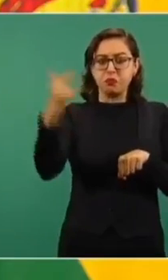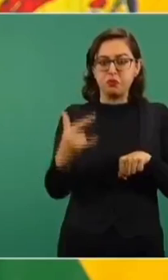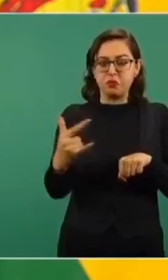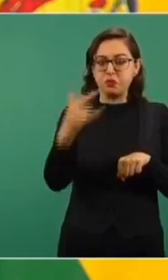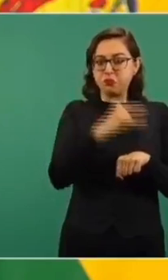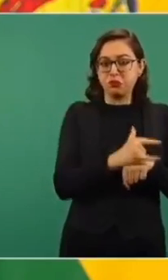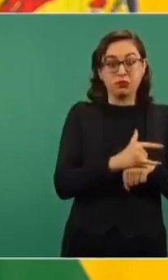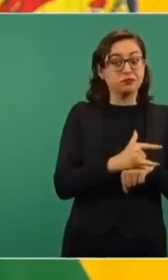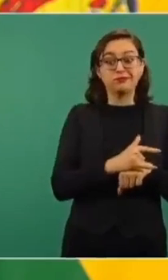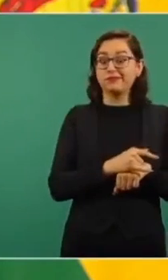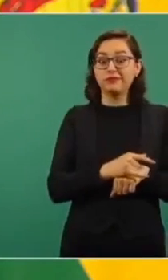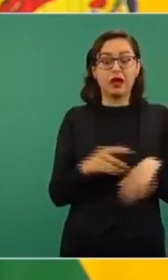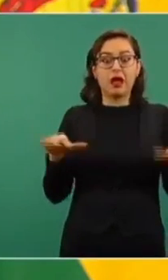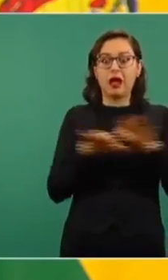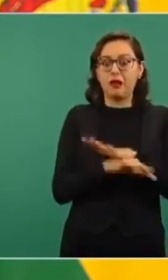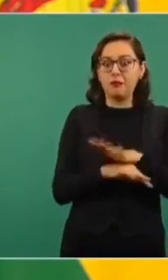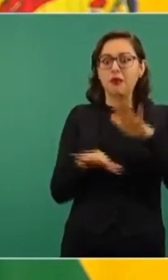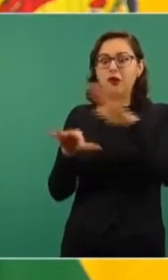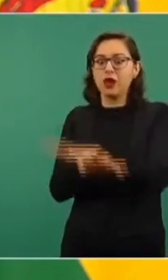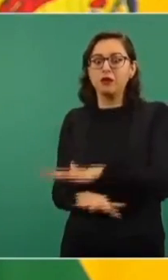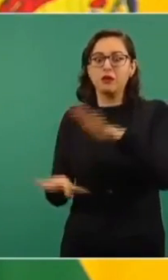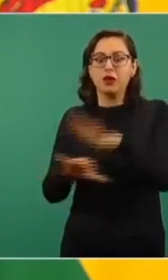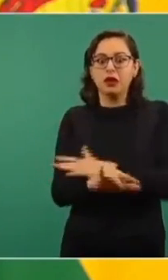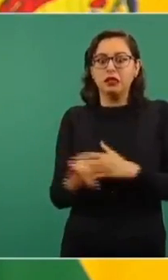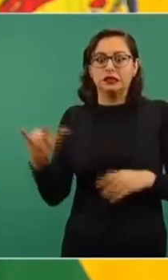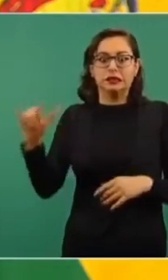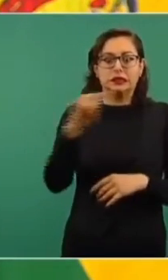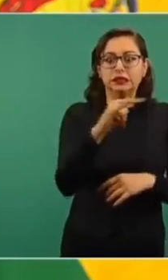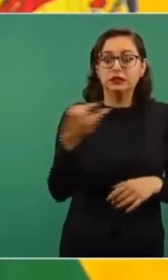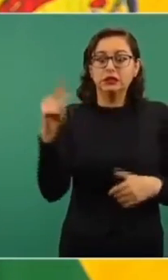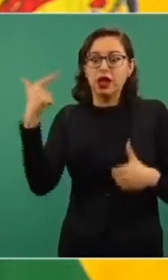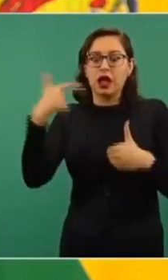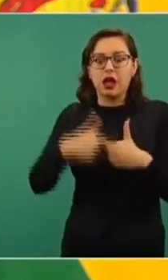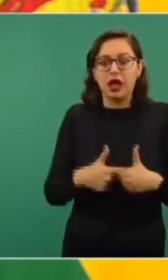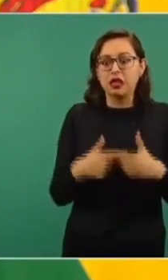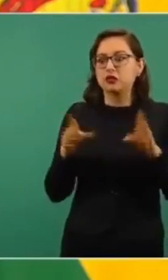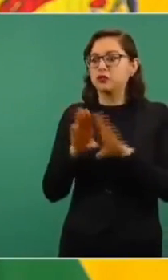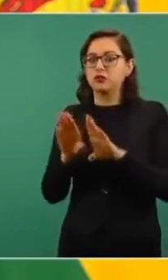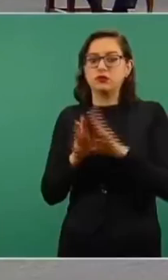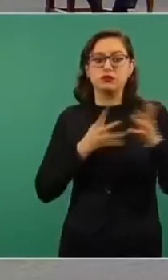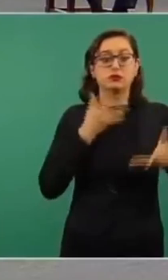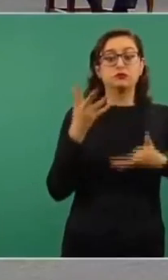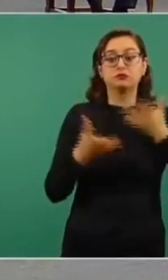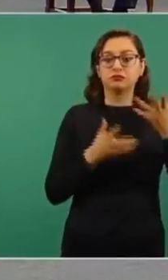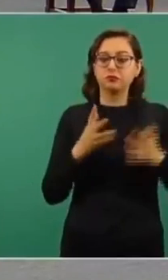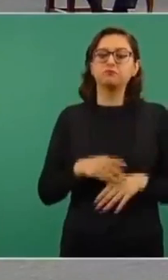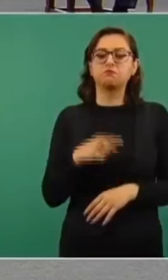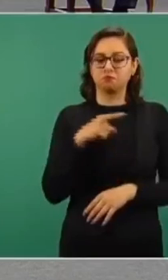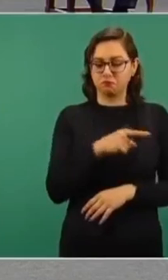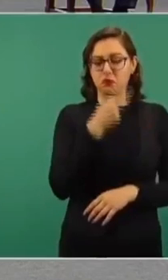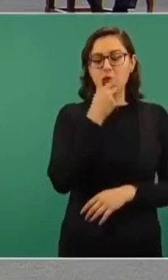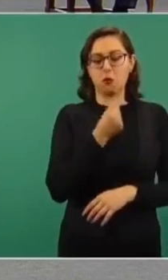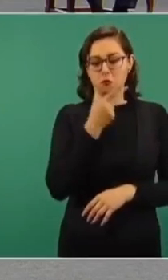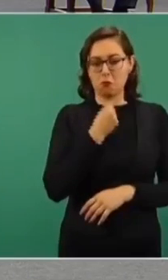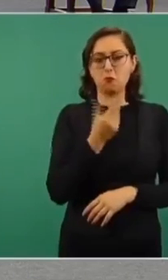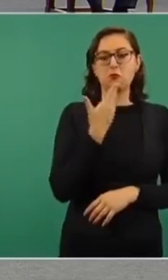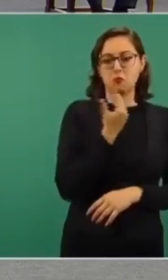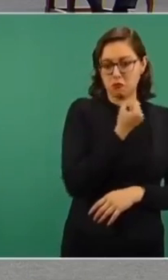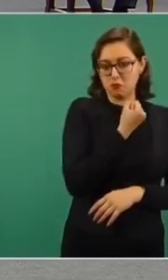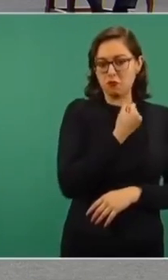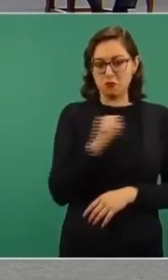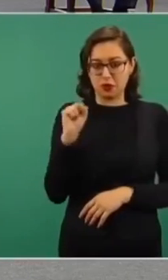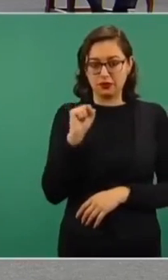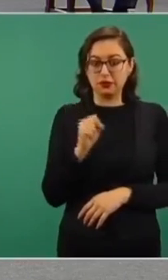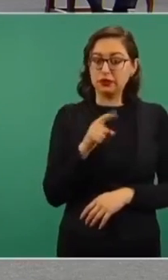combustible y se vuelve incierto el vuelo. Bueno, pues lo sorteó muy bien con el apoyo. Paraguay fue